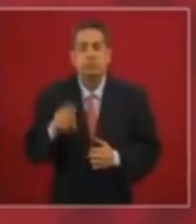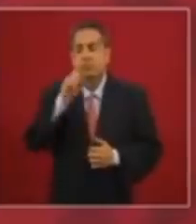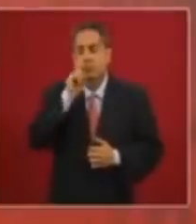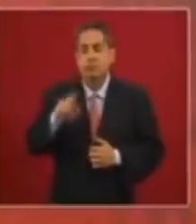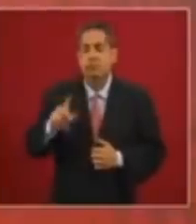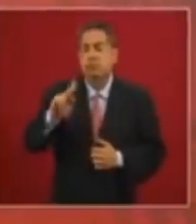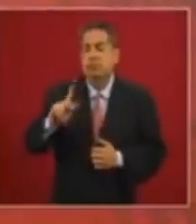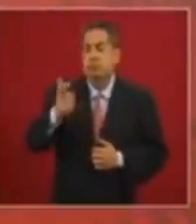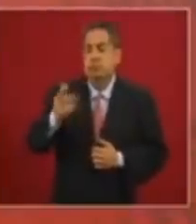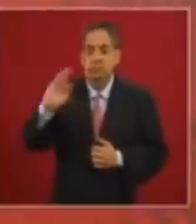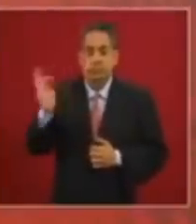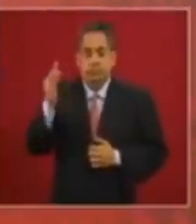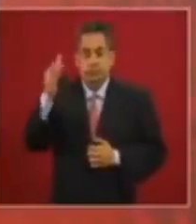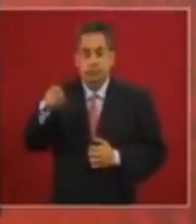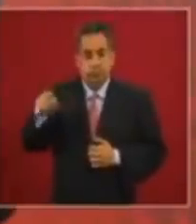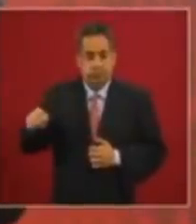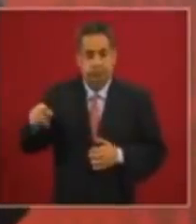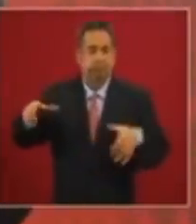el Poder Judicial.